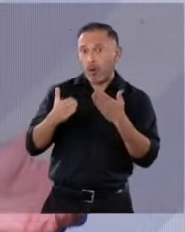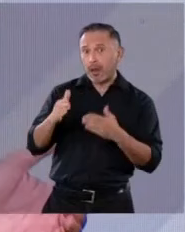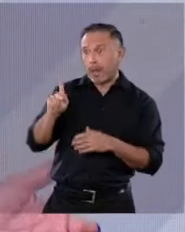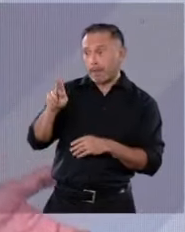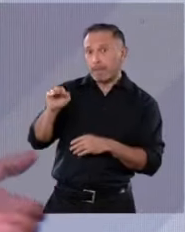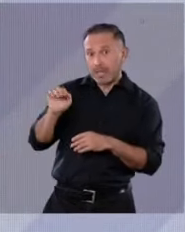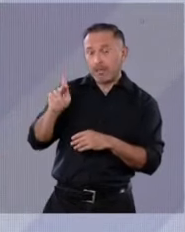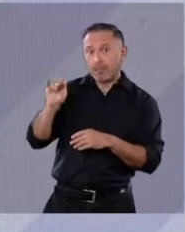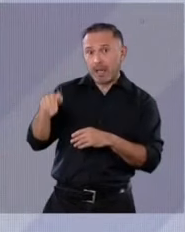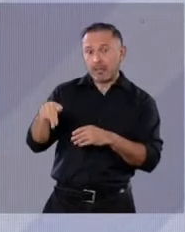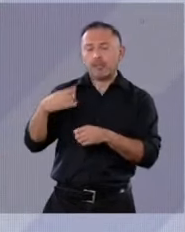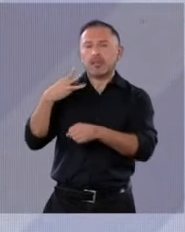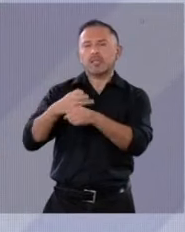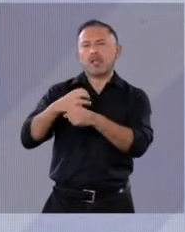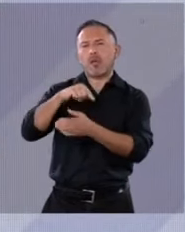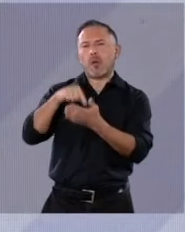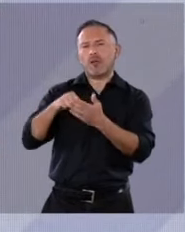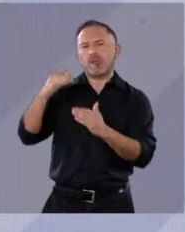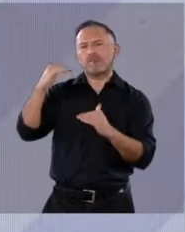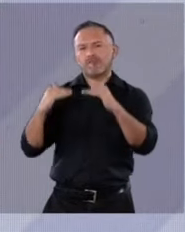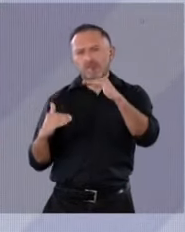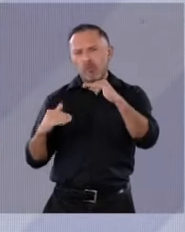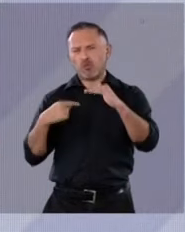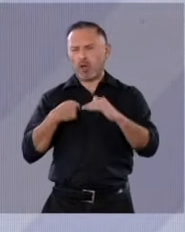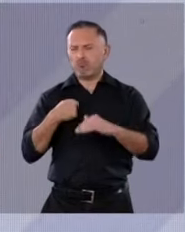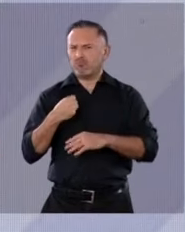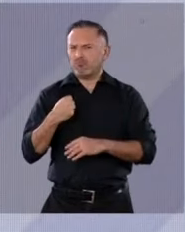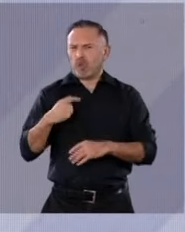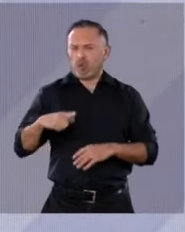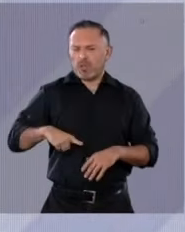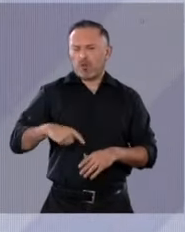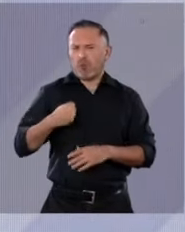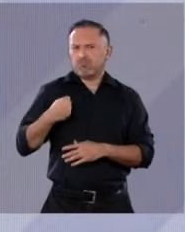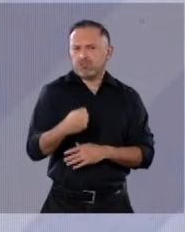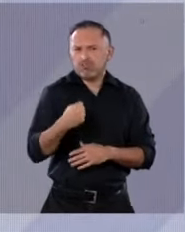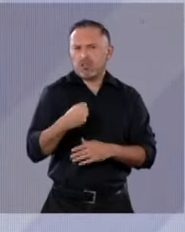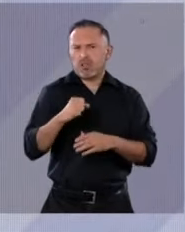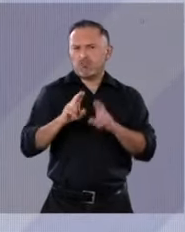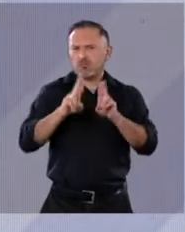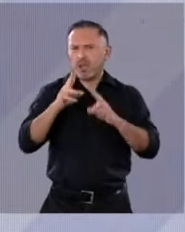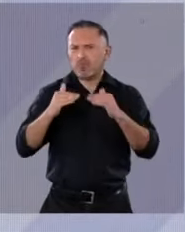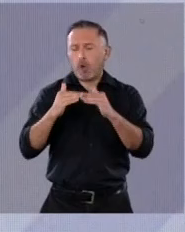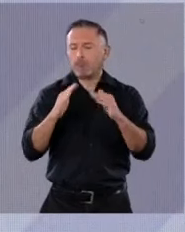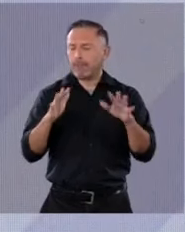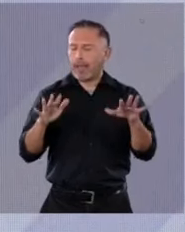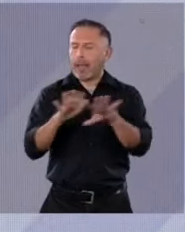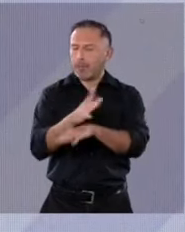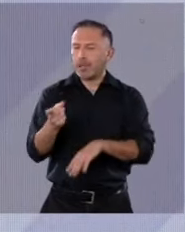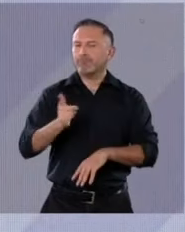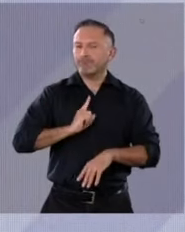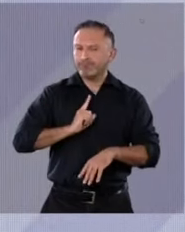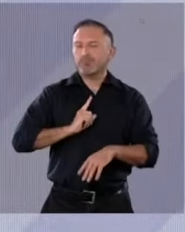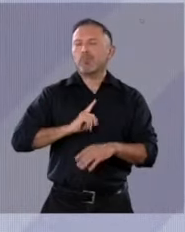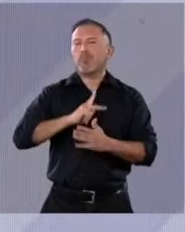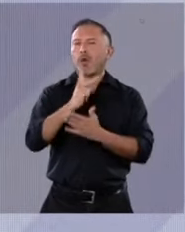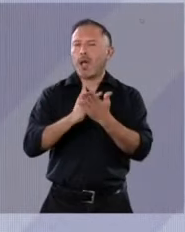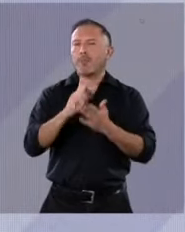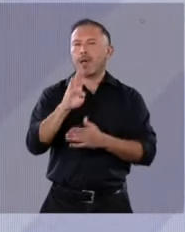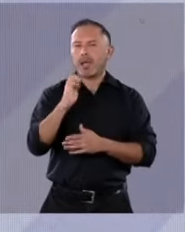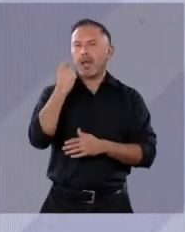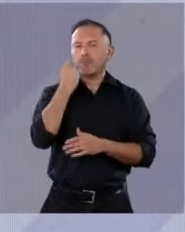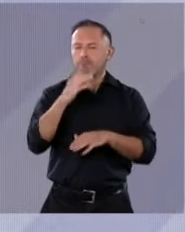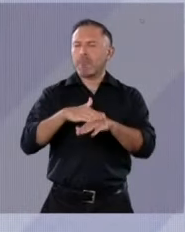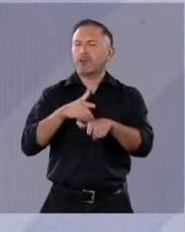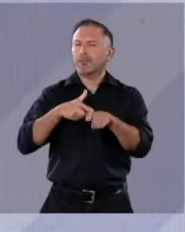el autoritarismo para que haya democracia. Pero con nosotros los programas sociales van a continuar, van a evolucionar. Y con nosotros va a